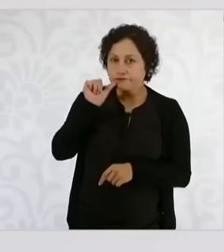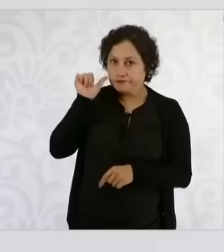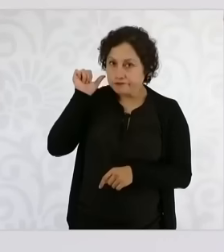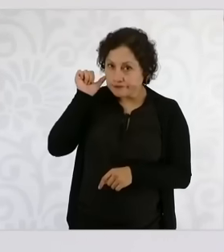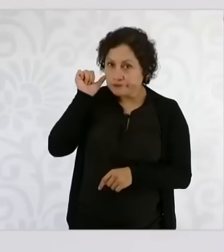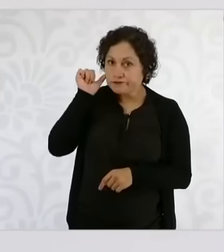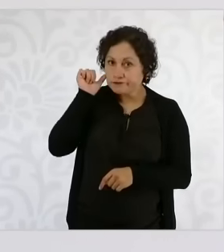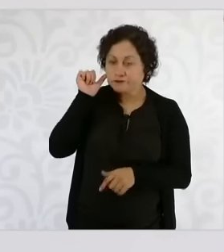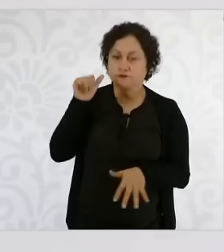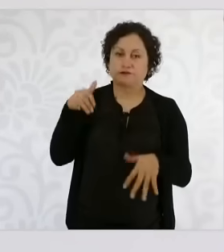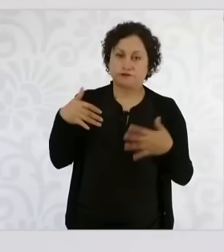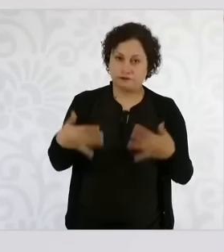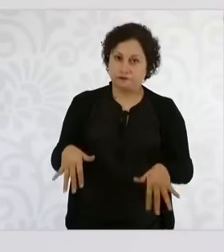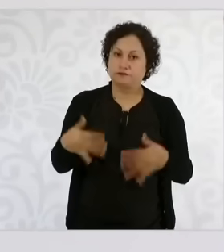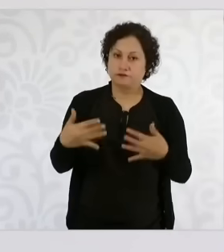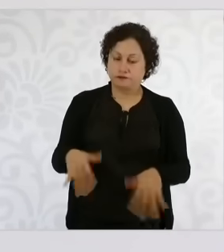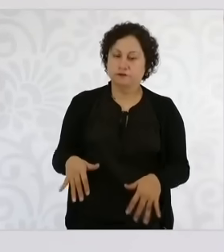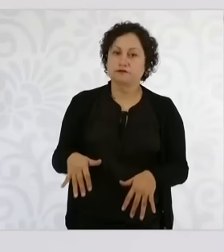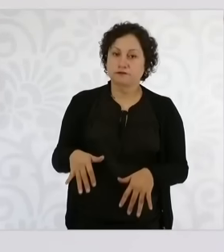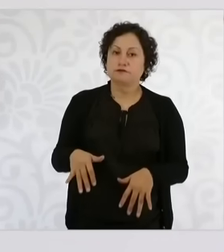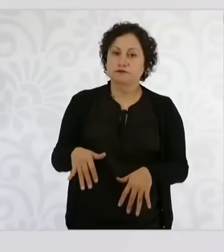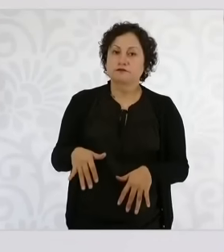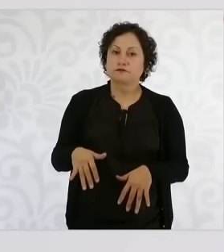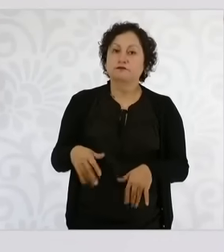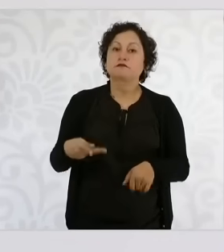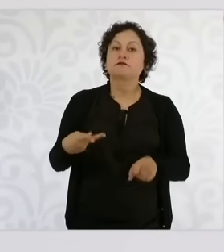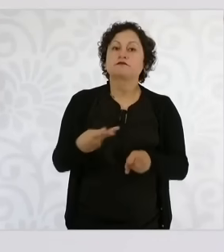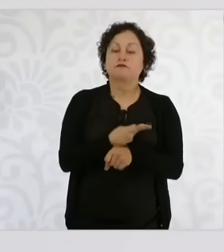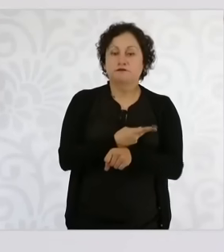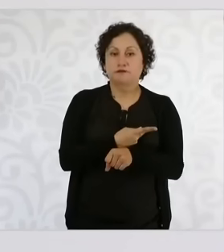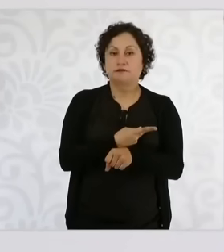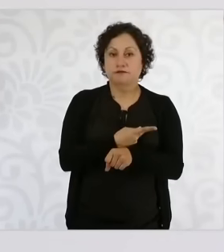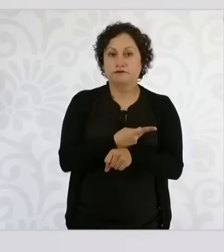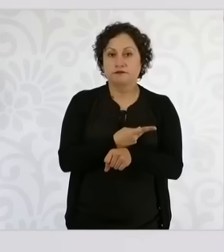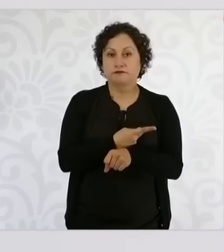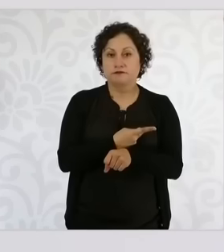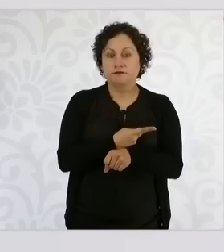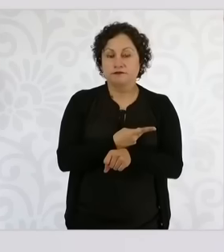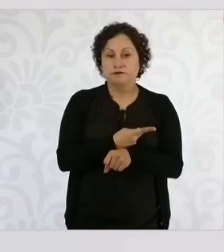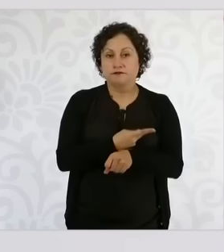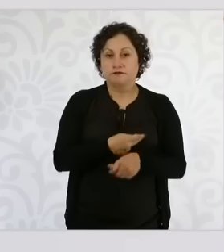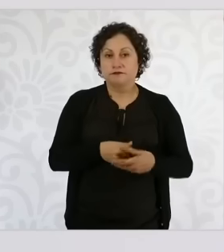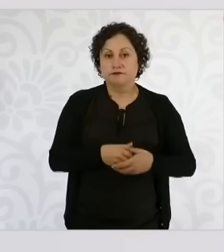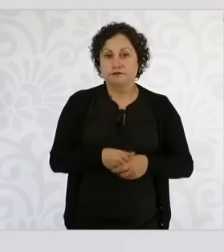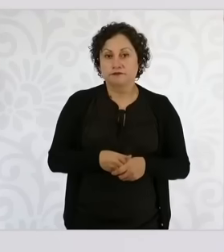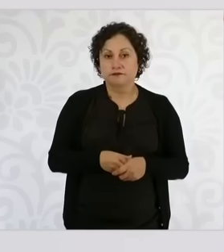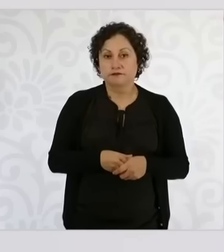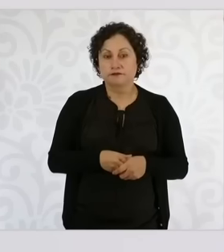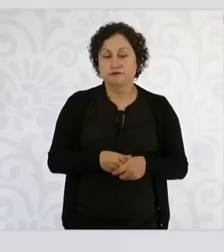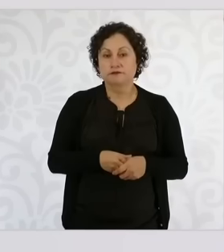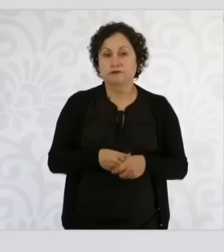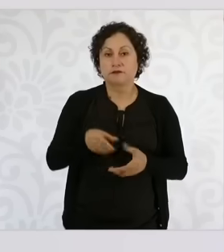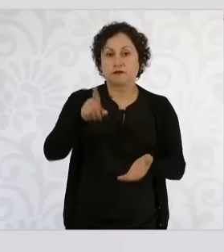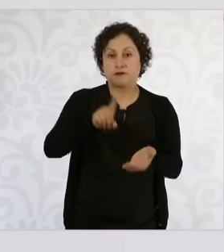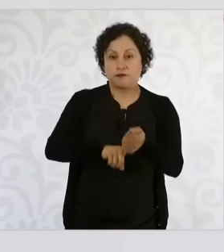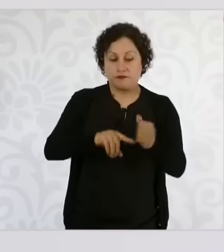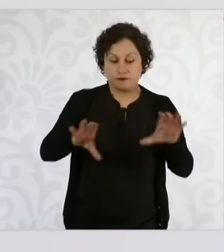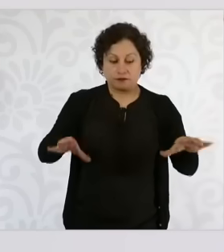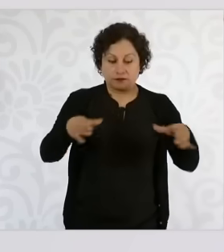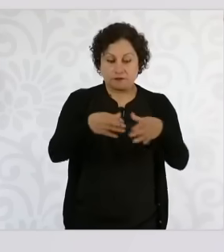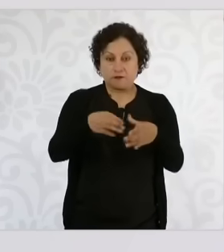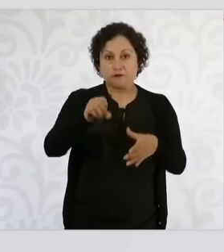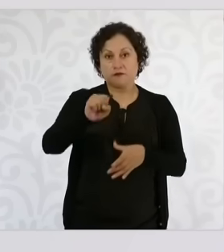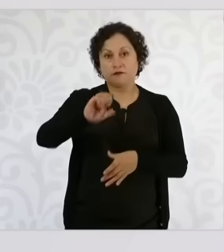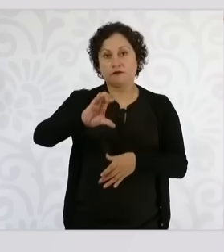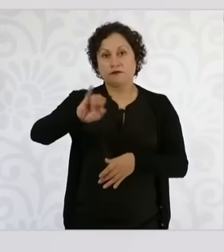fue interesante cómo se desenvolvió la discusión en la Corte.